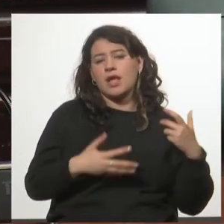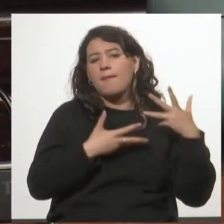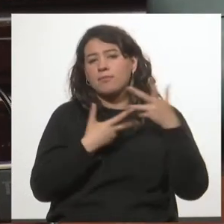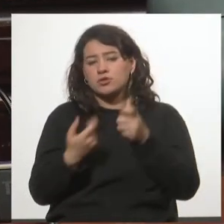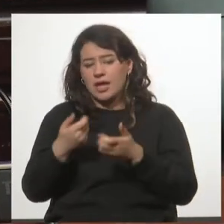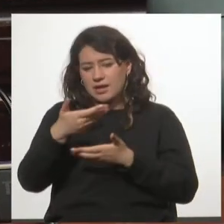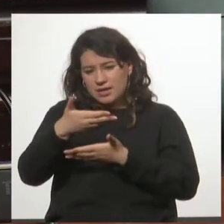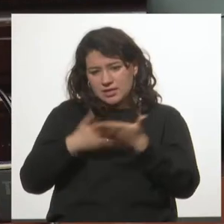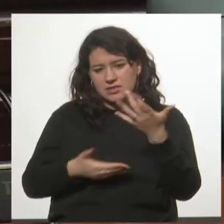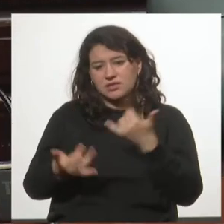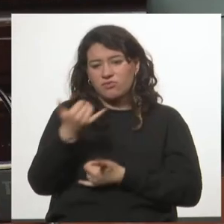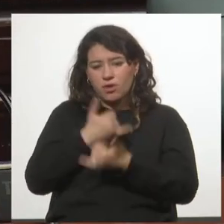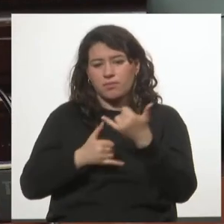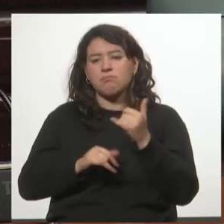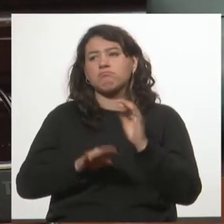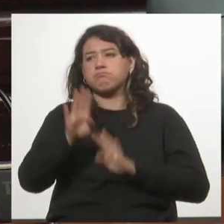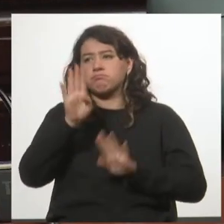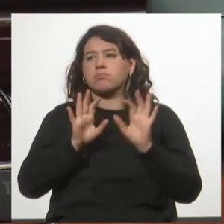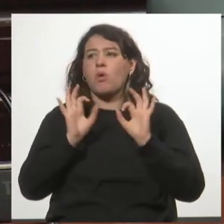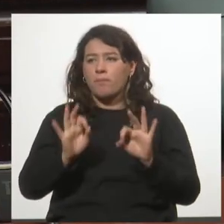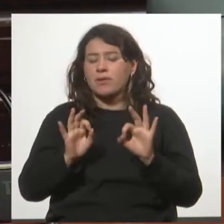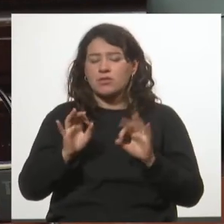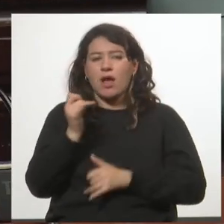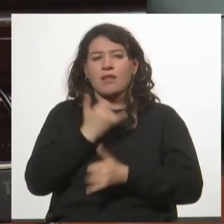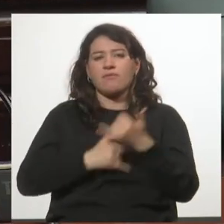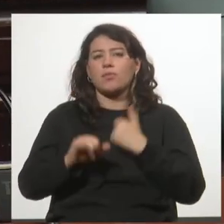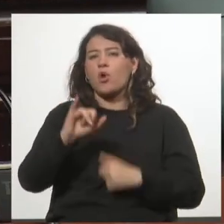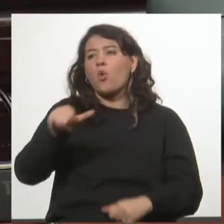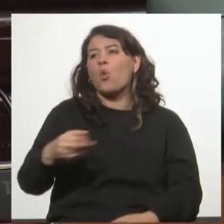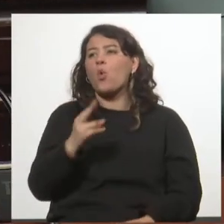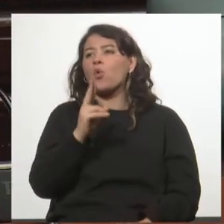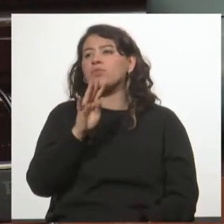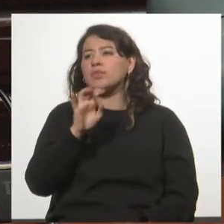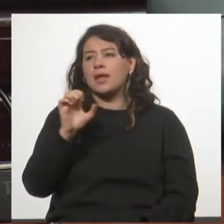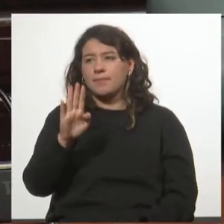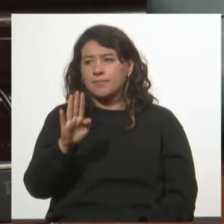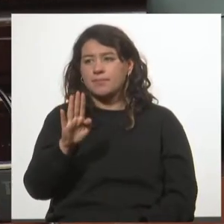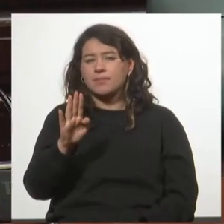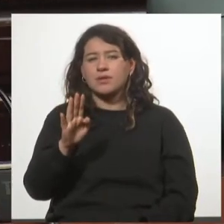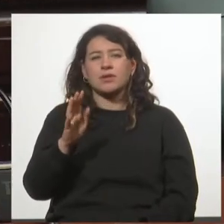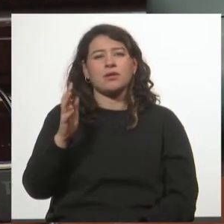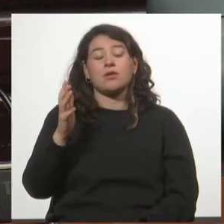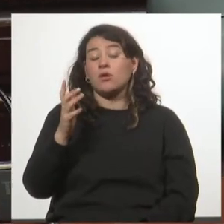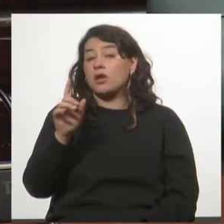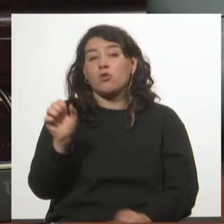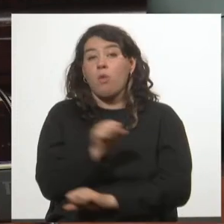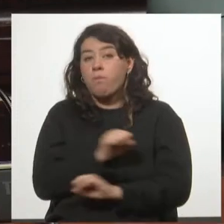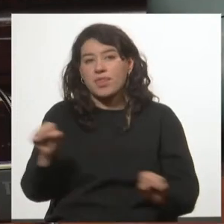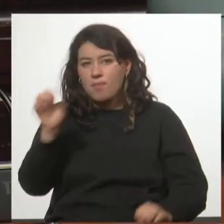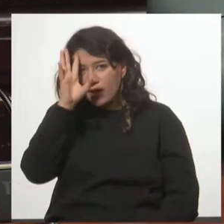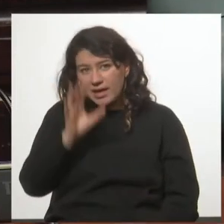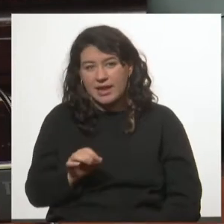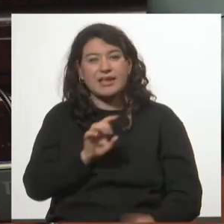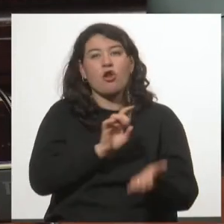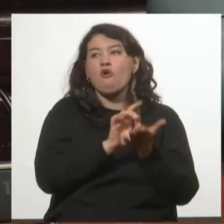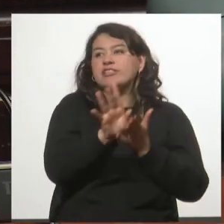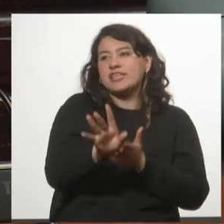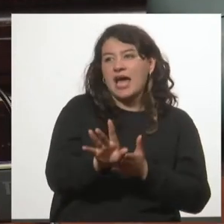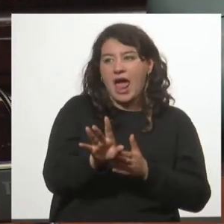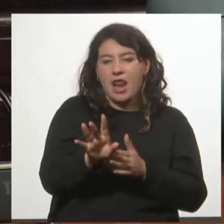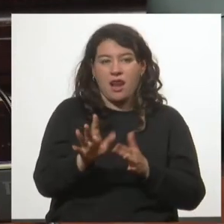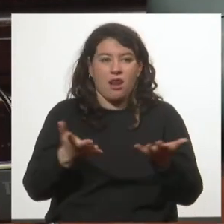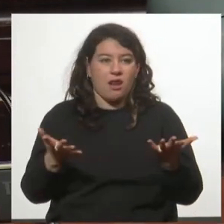informe y dar la unanimidad el informe del ajuste por lo que es increíble que haya sido destituido y que ese hecho